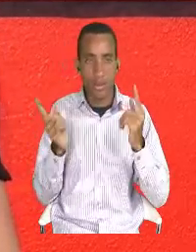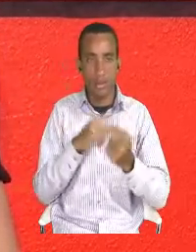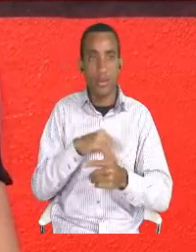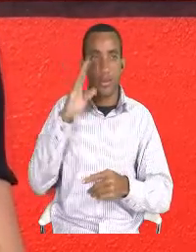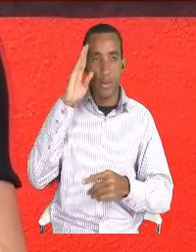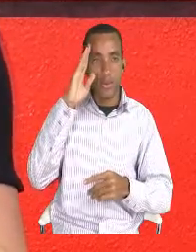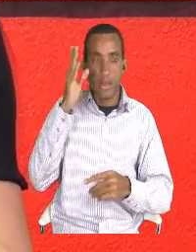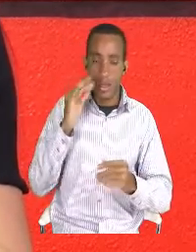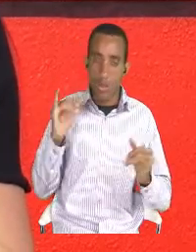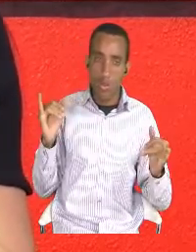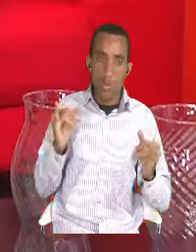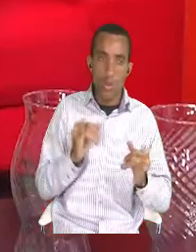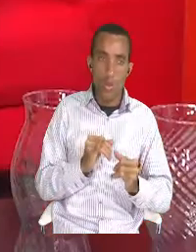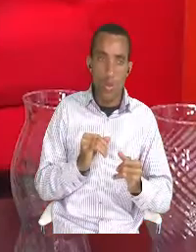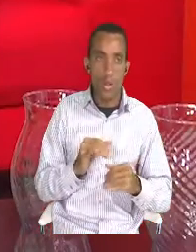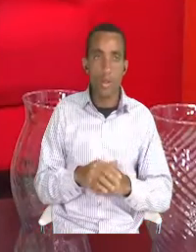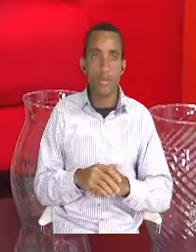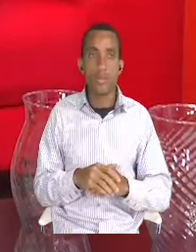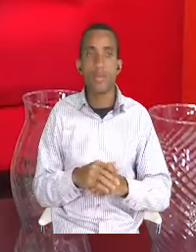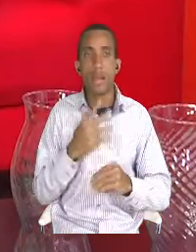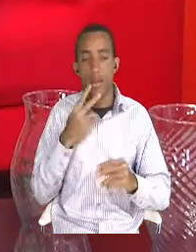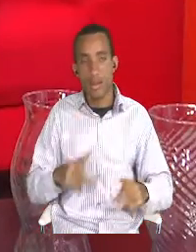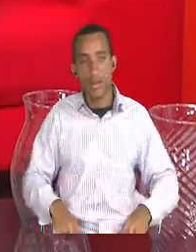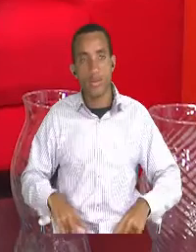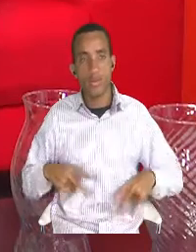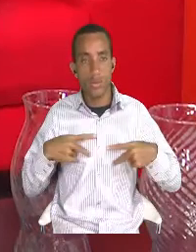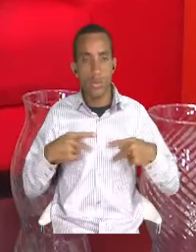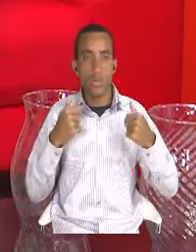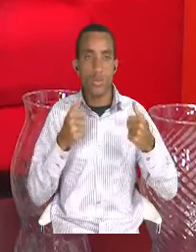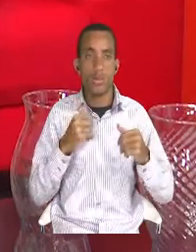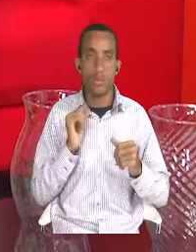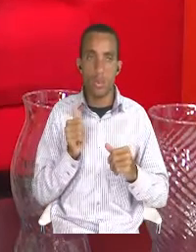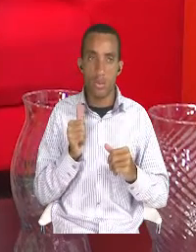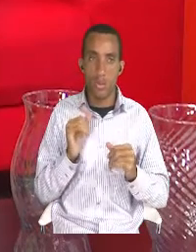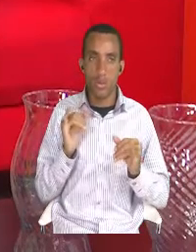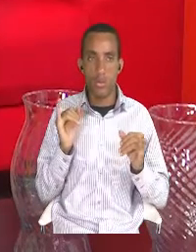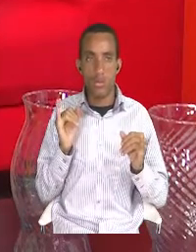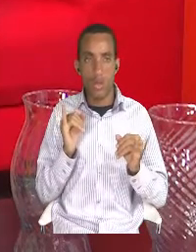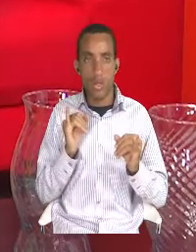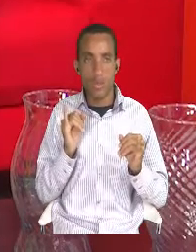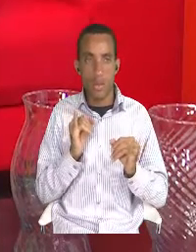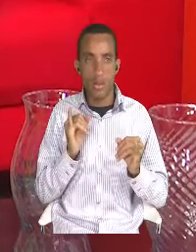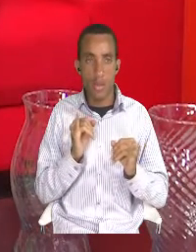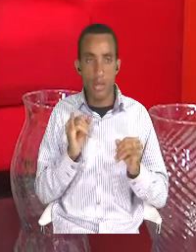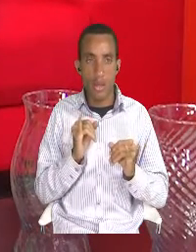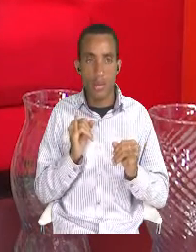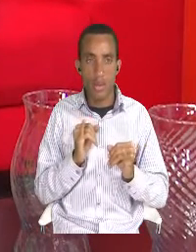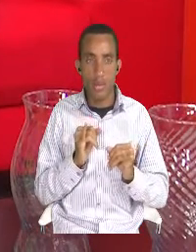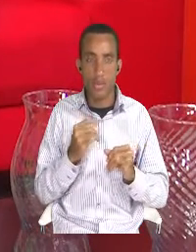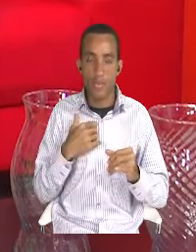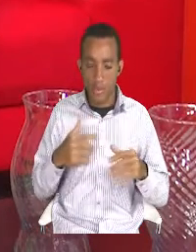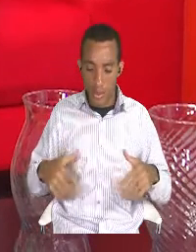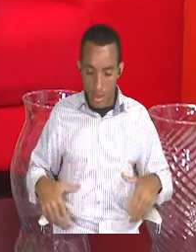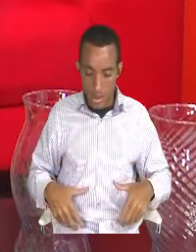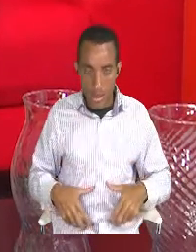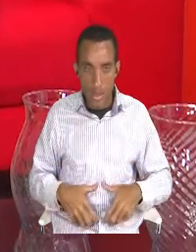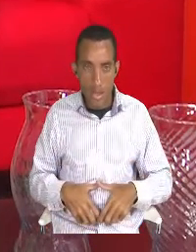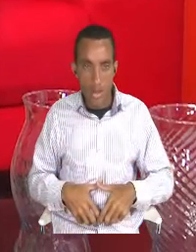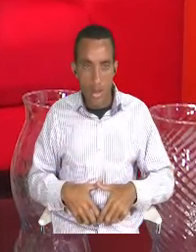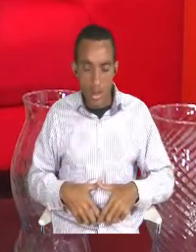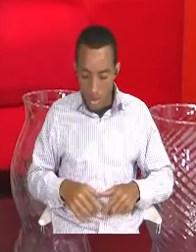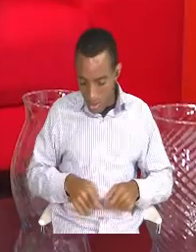entiendes? El peso estilos tú lo vas de bajando. Vida saludable. El peso tú lo vas bajando sí. Poco a poco y te vas dando cuenta por tallas que esto me queda mejor, que